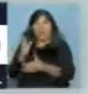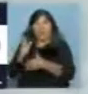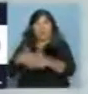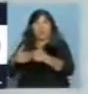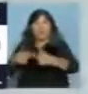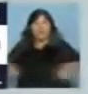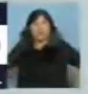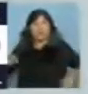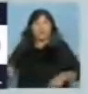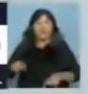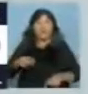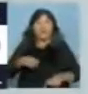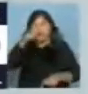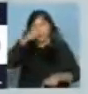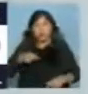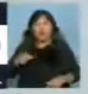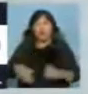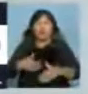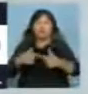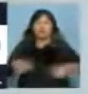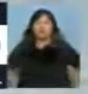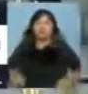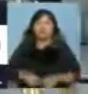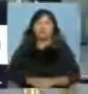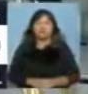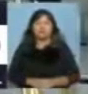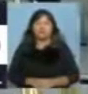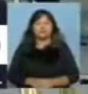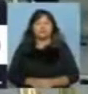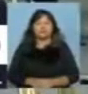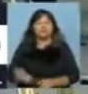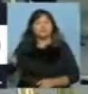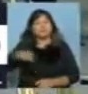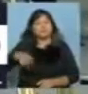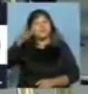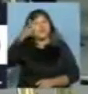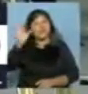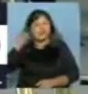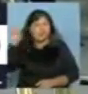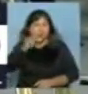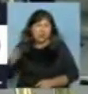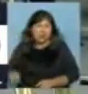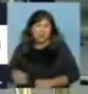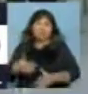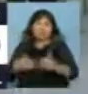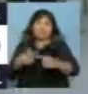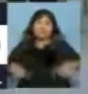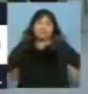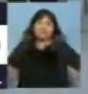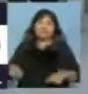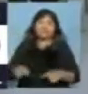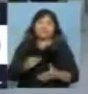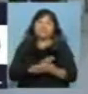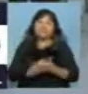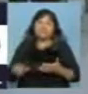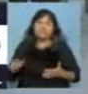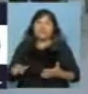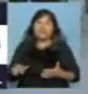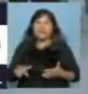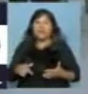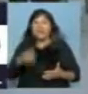este programa en la medida en que vamos cumpliendo. Ya vamos en un 80% de ejecución de la etapa que nos